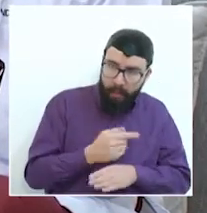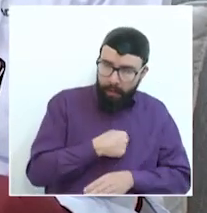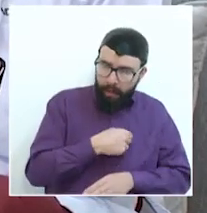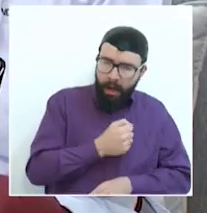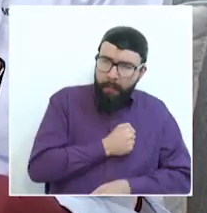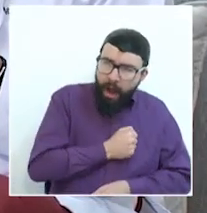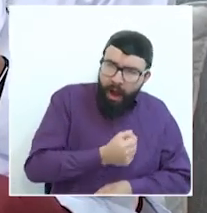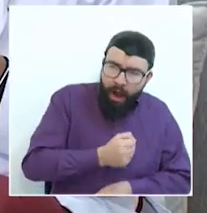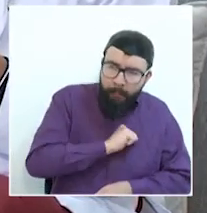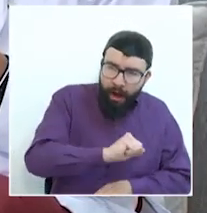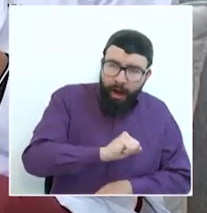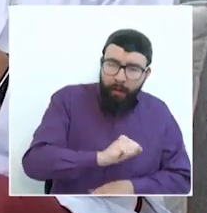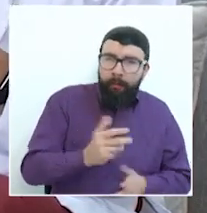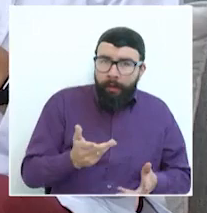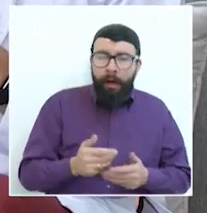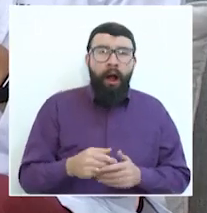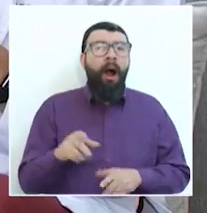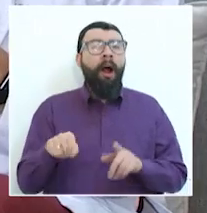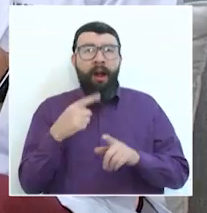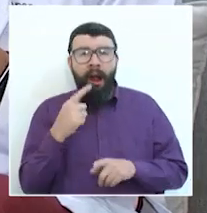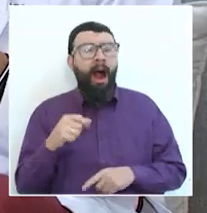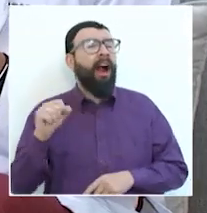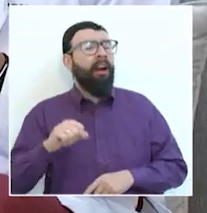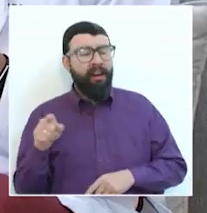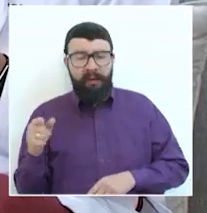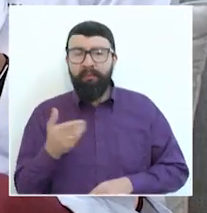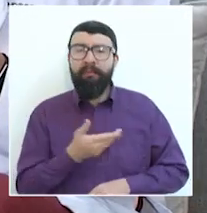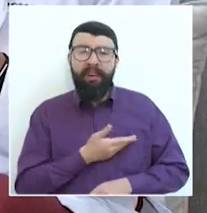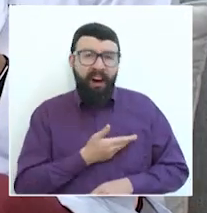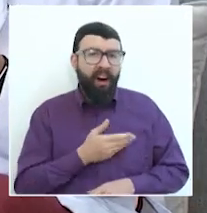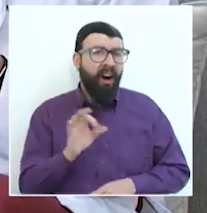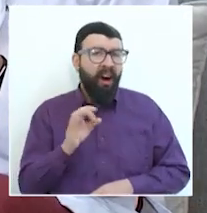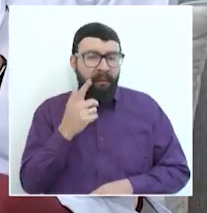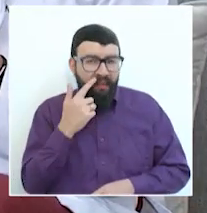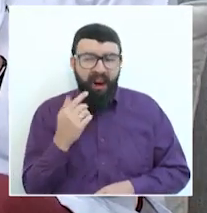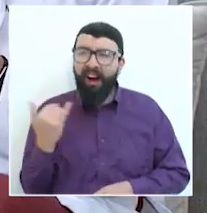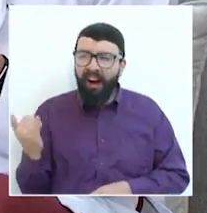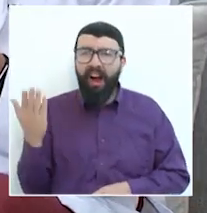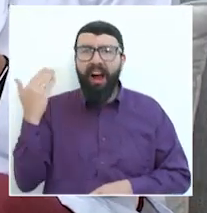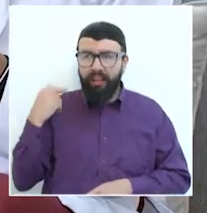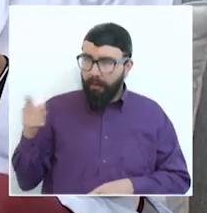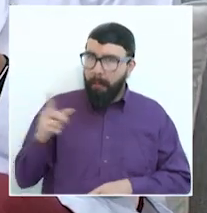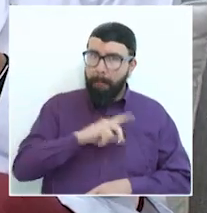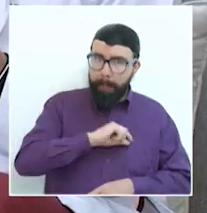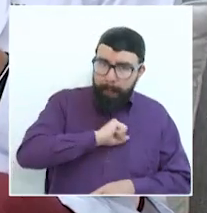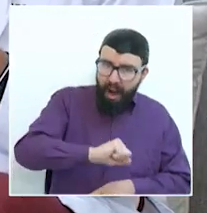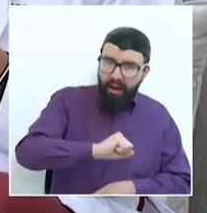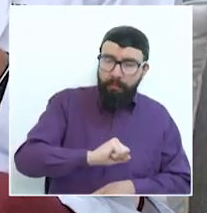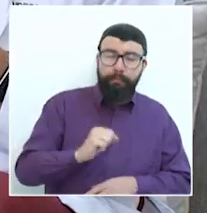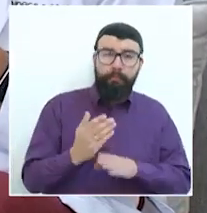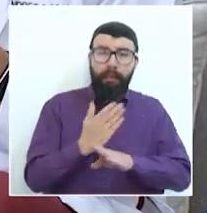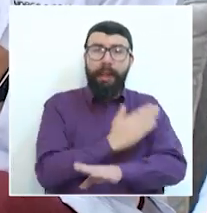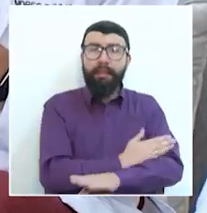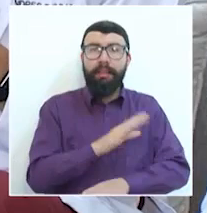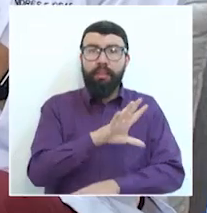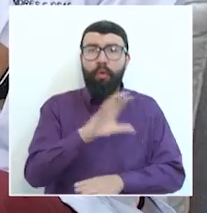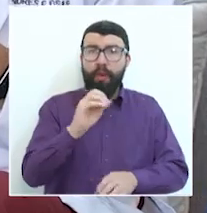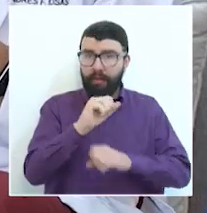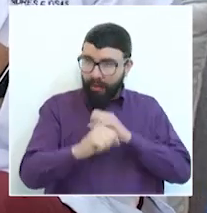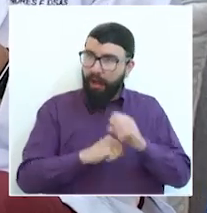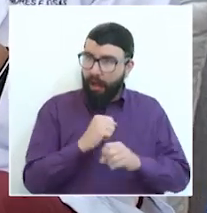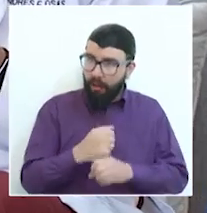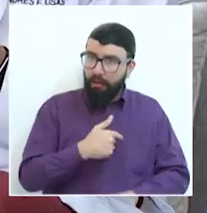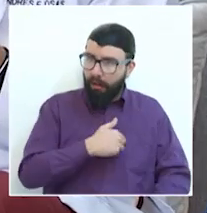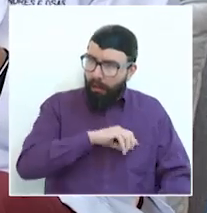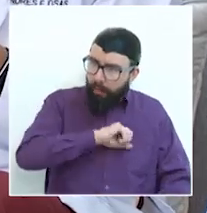muy importantes es si el papá, la mamá o los abuelos tuvieron algún infarto antes de los 50 años. ¿Por qué?